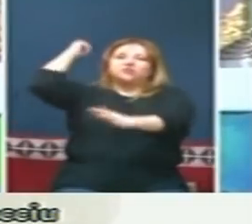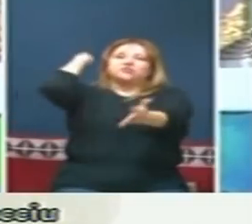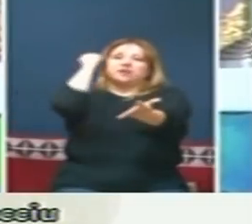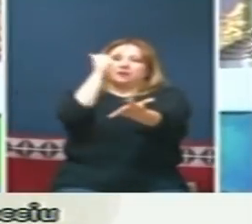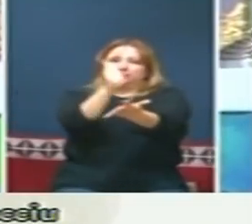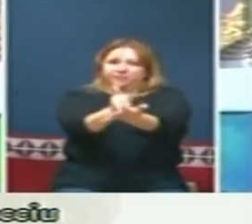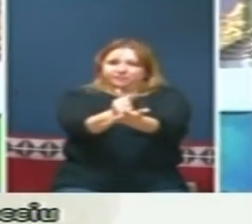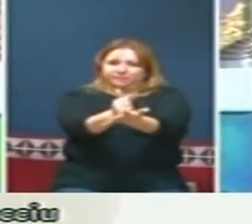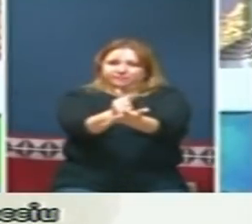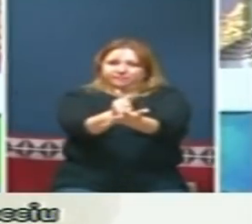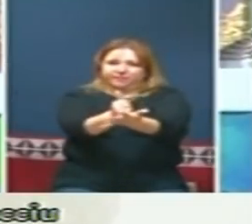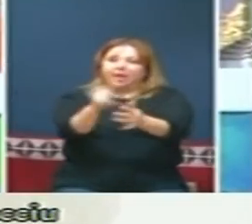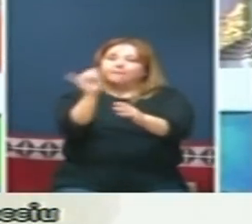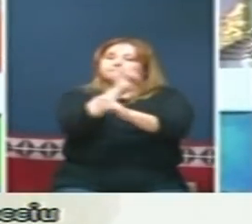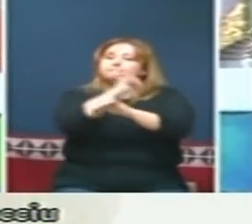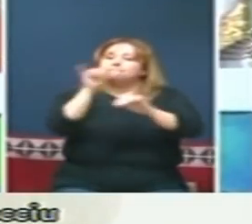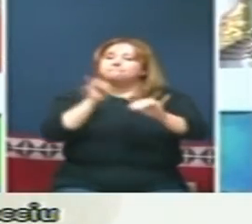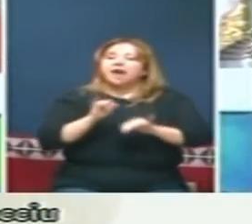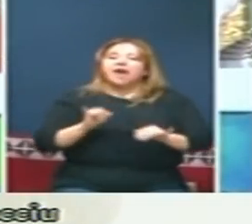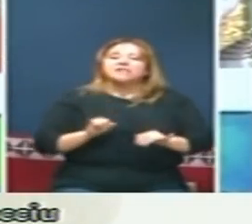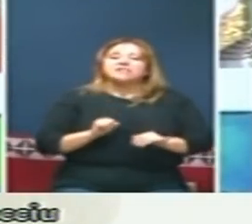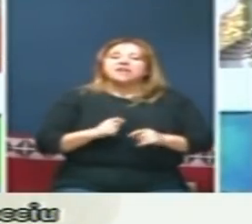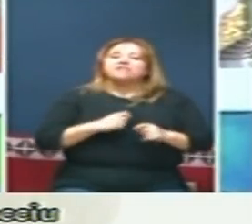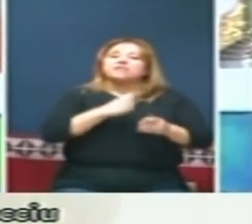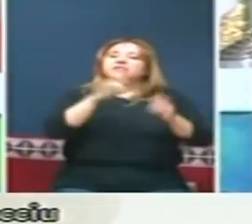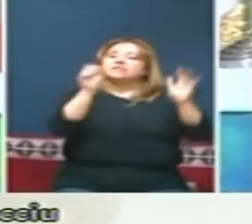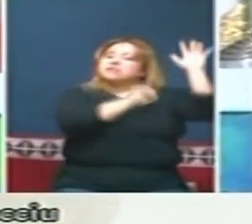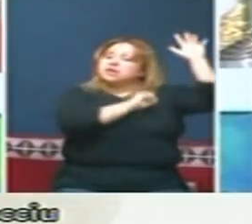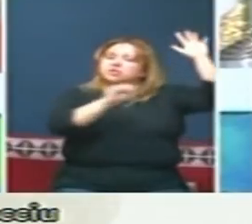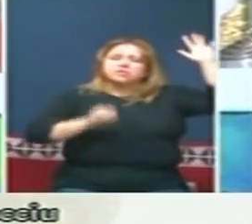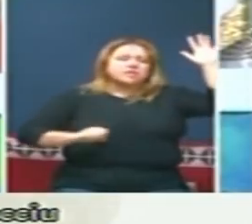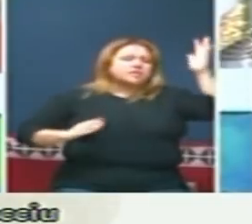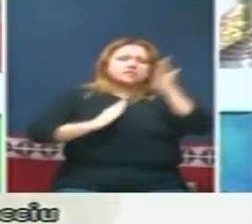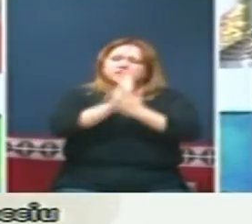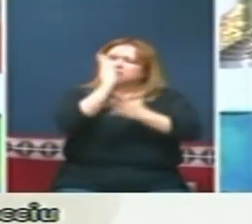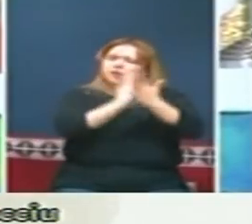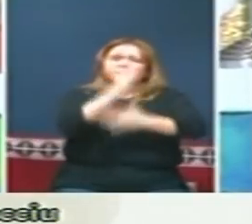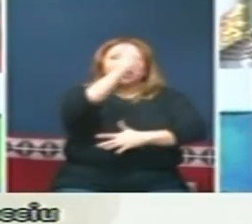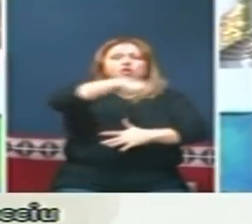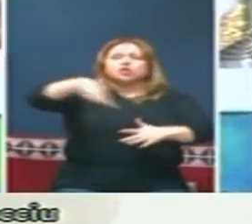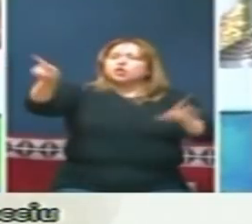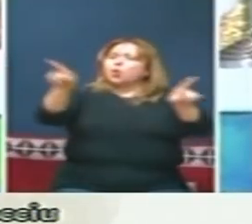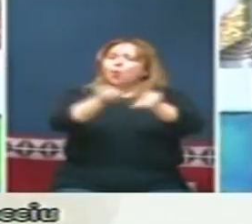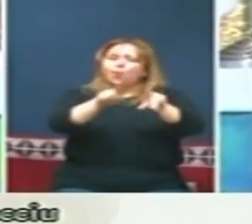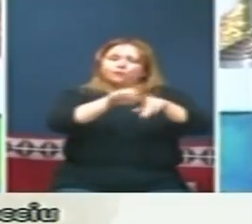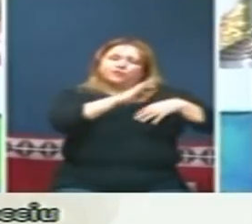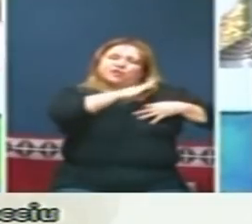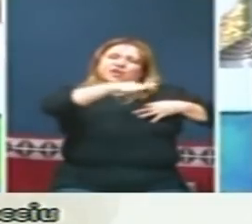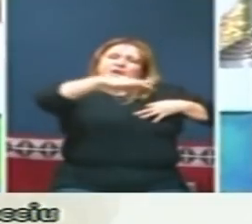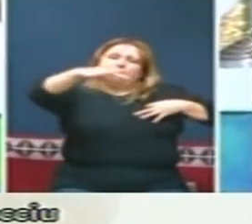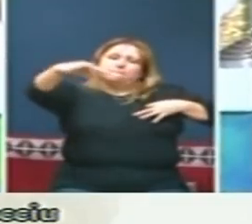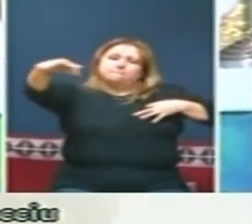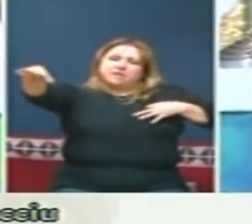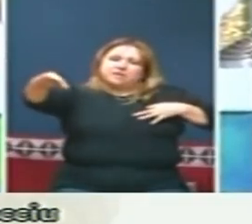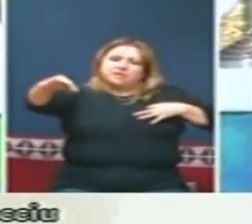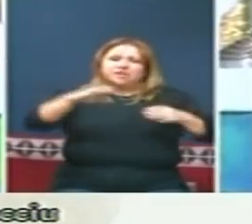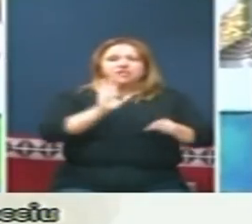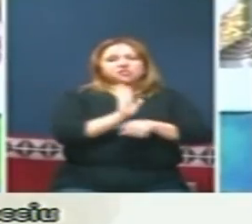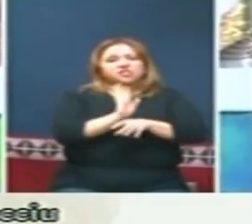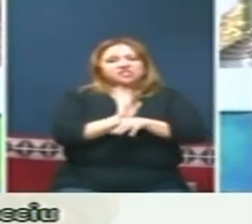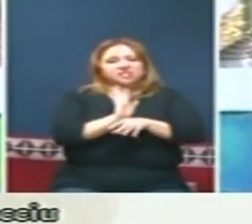siglos. Amén. La paz del Señor esté siempre con ustedes. Y con tu espíritu. Como signo del